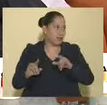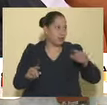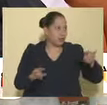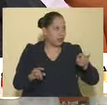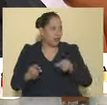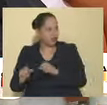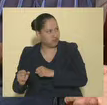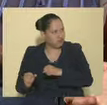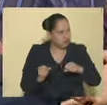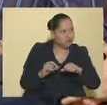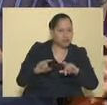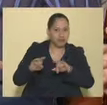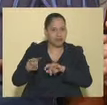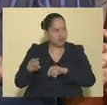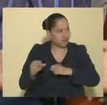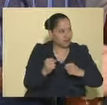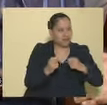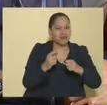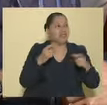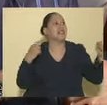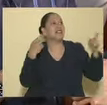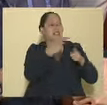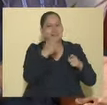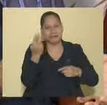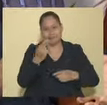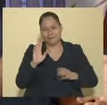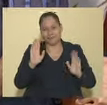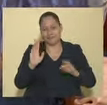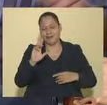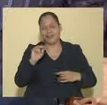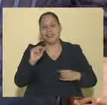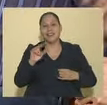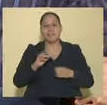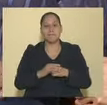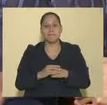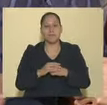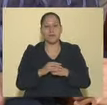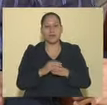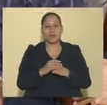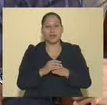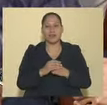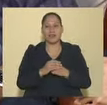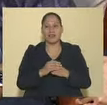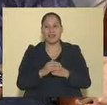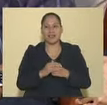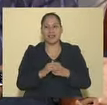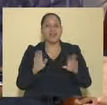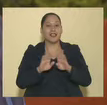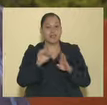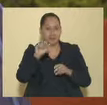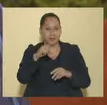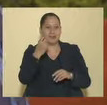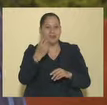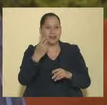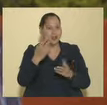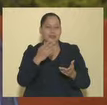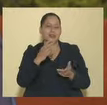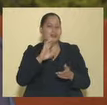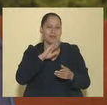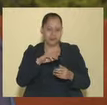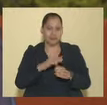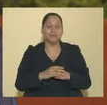que pegarle, hay que insultarlo, ¿no? Sí. Pero entonces, fíjate, bien consciente, ¿no? Bien cívico el rollo. Pero entonces,